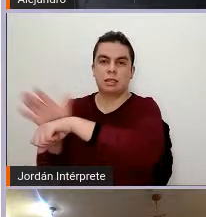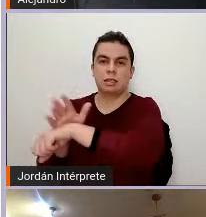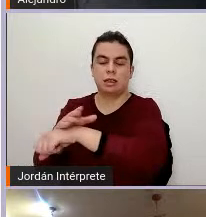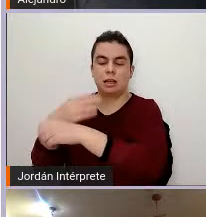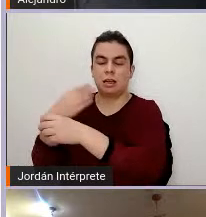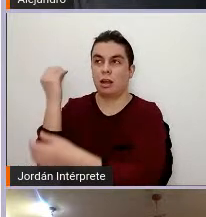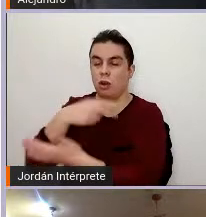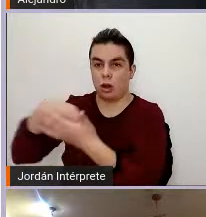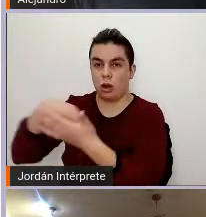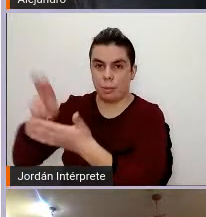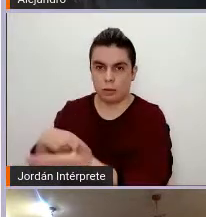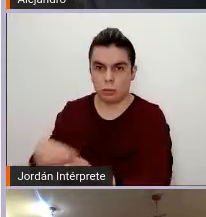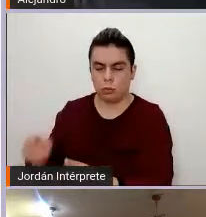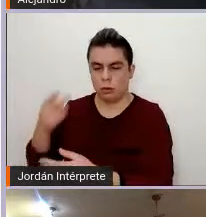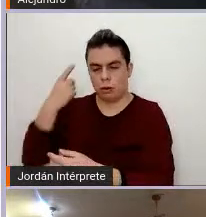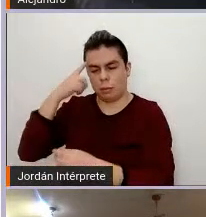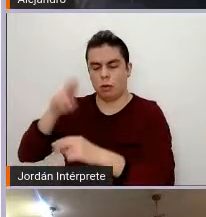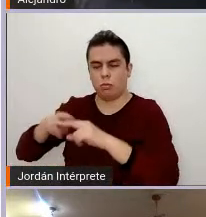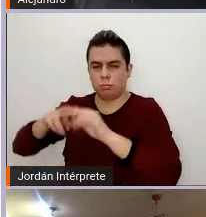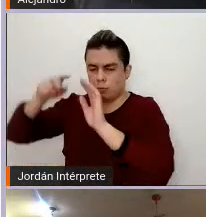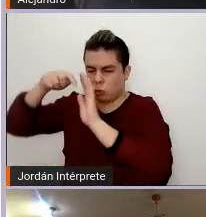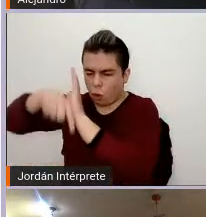dichas transferencias.